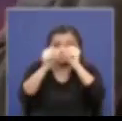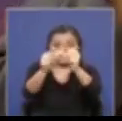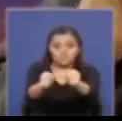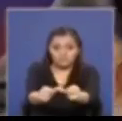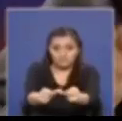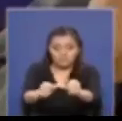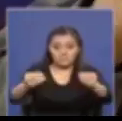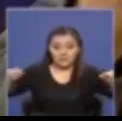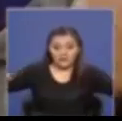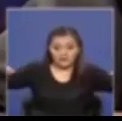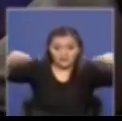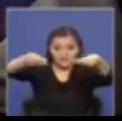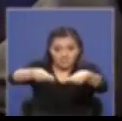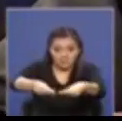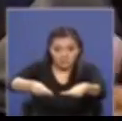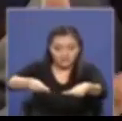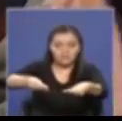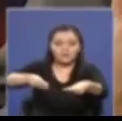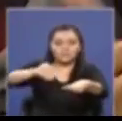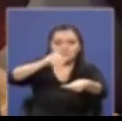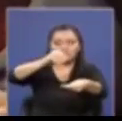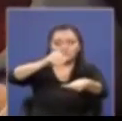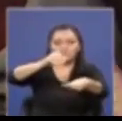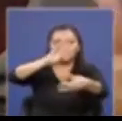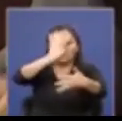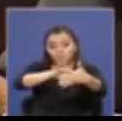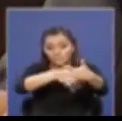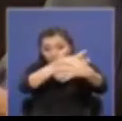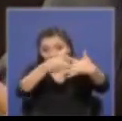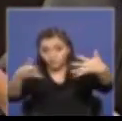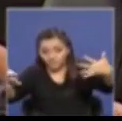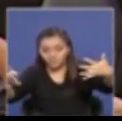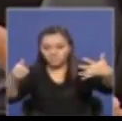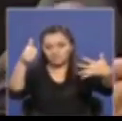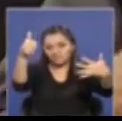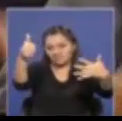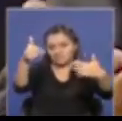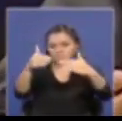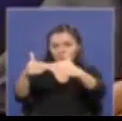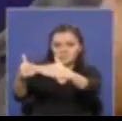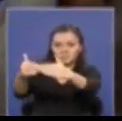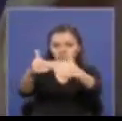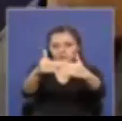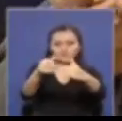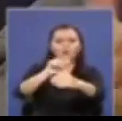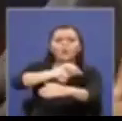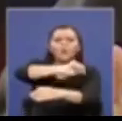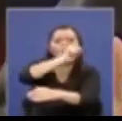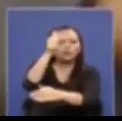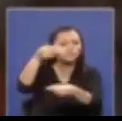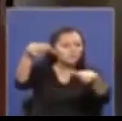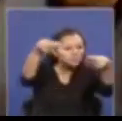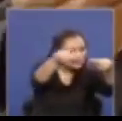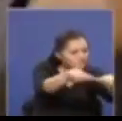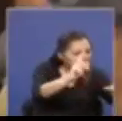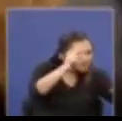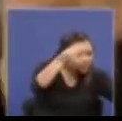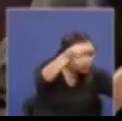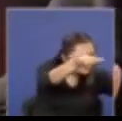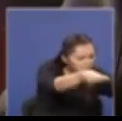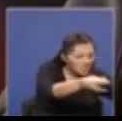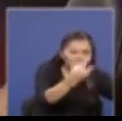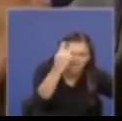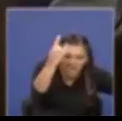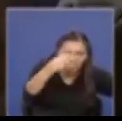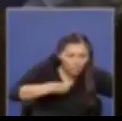con una metodología estandarizada y quitando los subsidios que tenemos que quitar por inútiles, porque no son, son para los que más tienen,